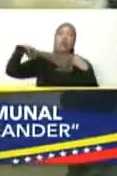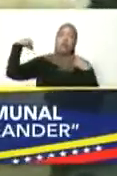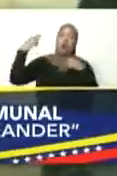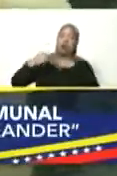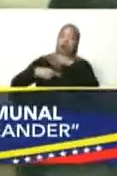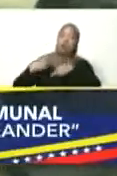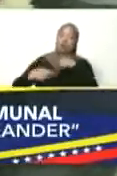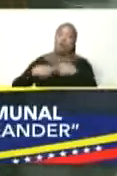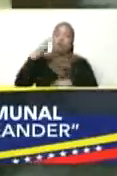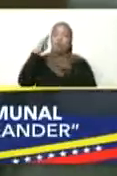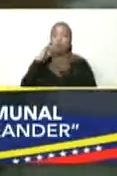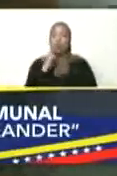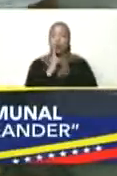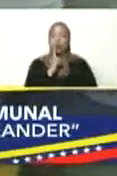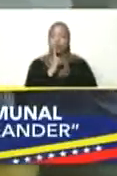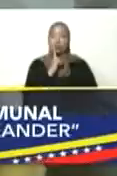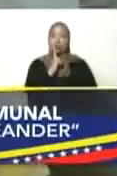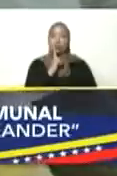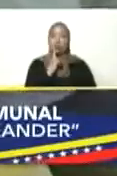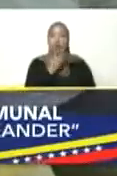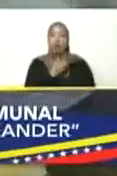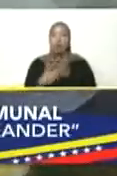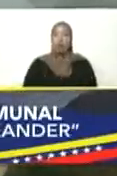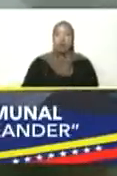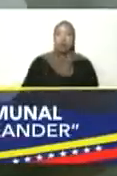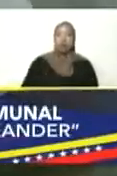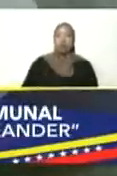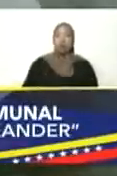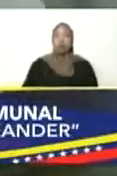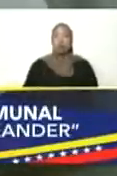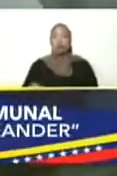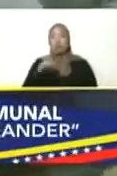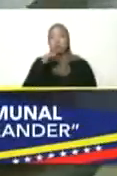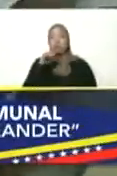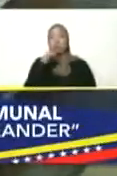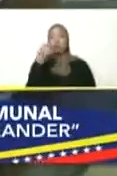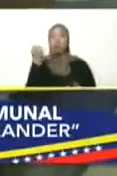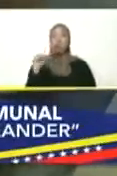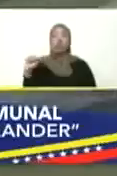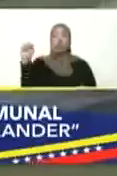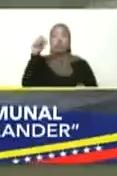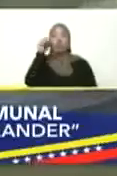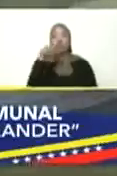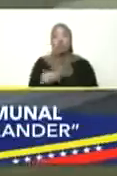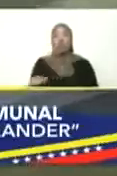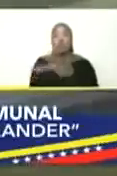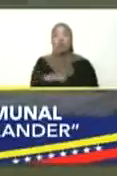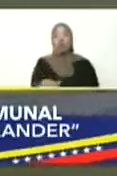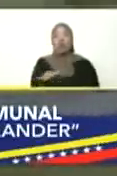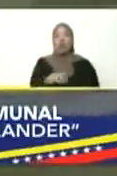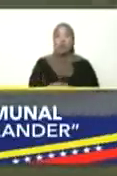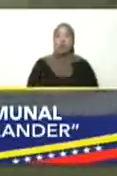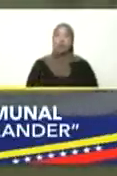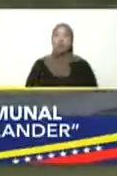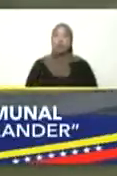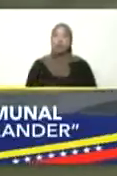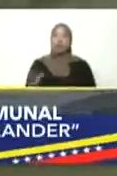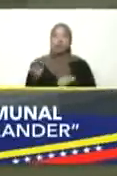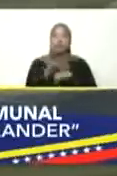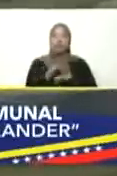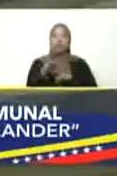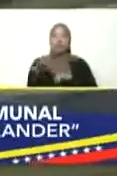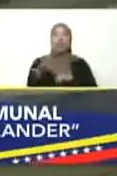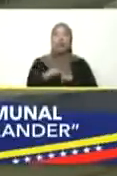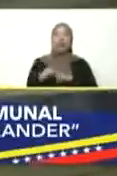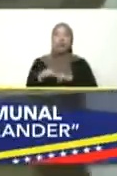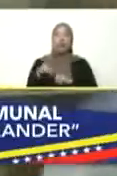revolución bolivariana, donde usted preside desde el Maizal, desde el glorioso pueblo del municipio Simón Planas,